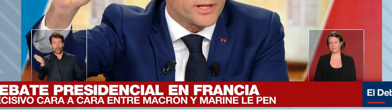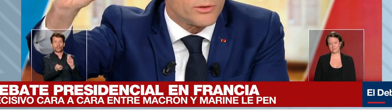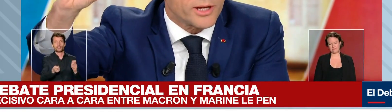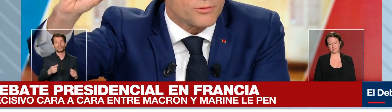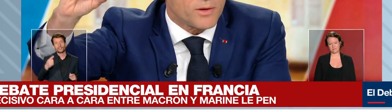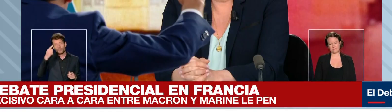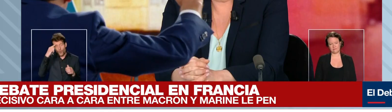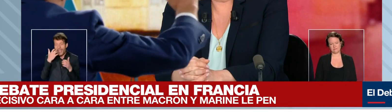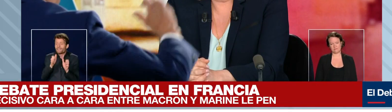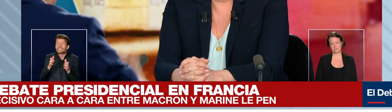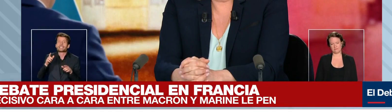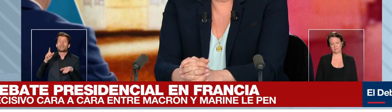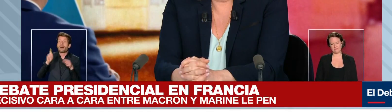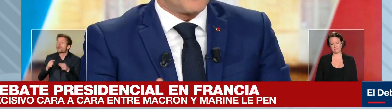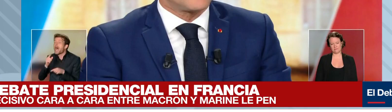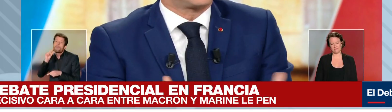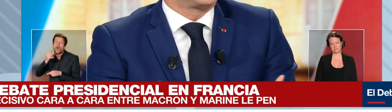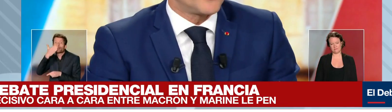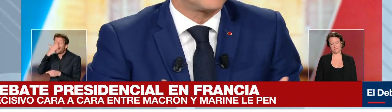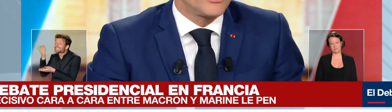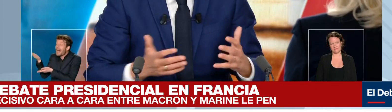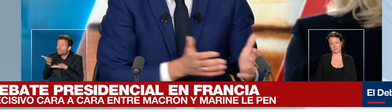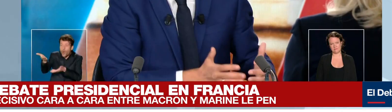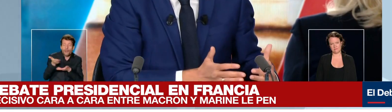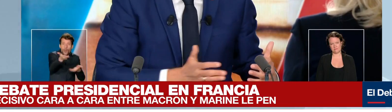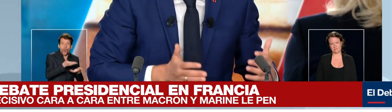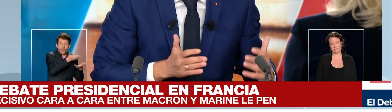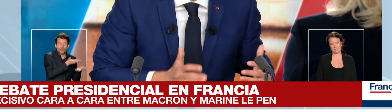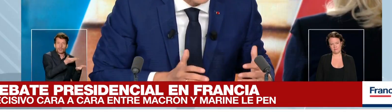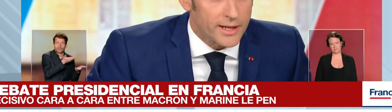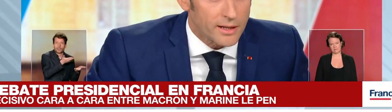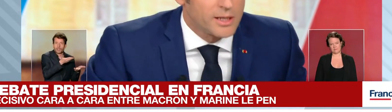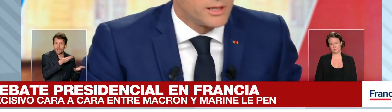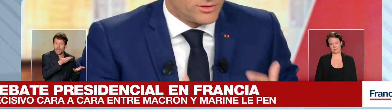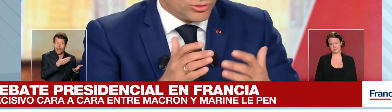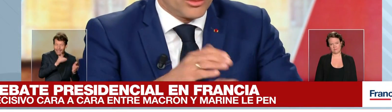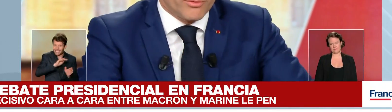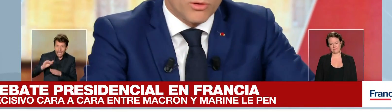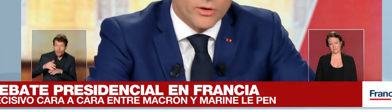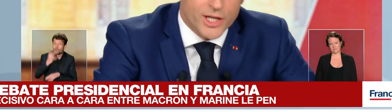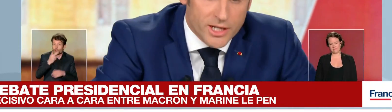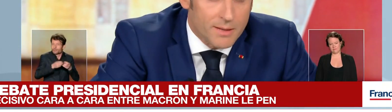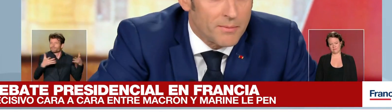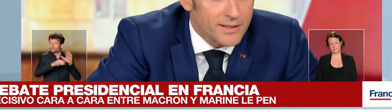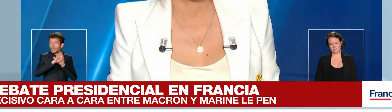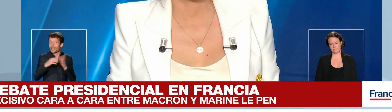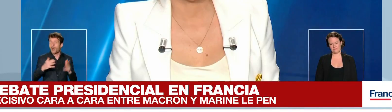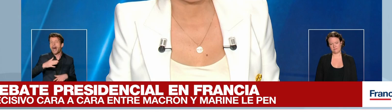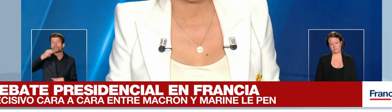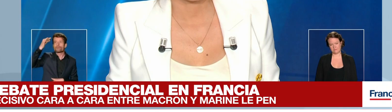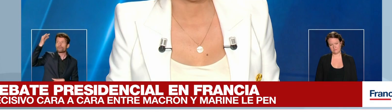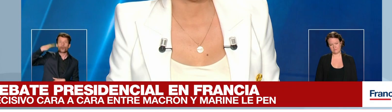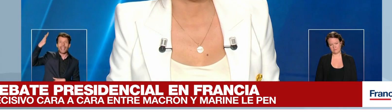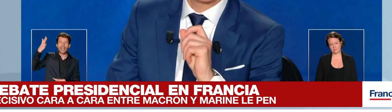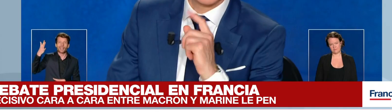de las pequeñas partes adicionales que importamos, sino de la base instalada, que es sobre todo la nuclear. Y es lo que nosotros nos